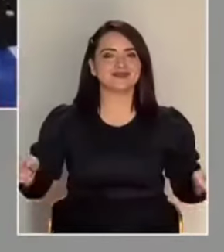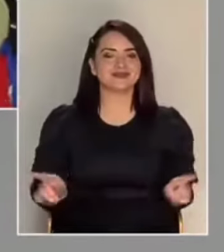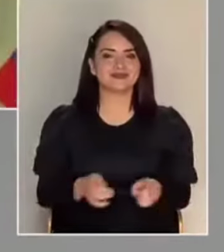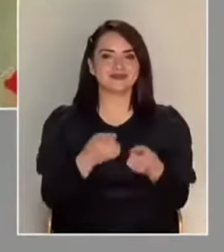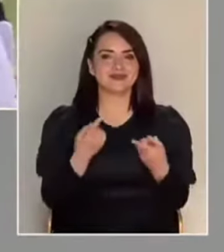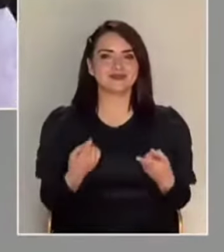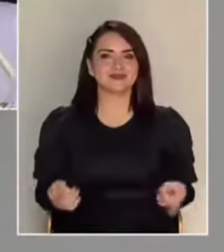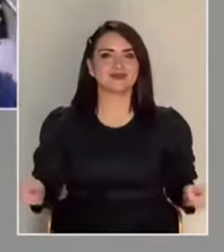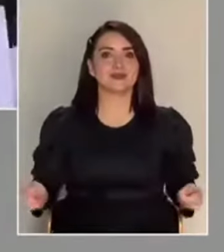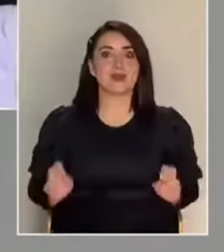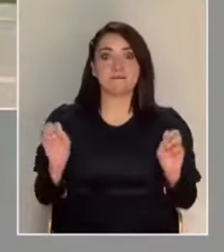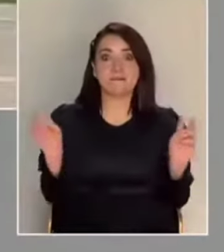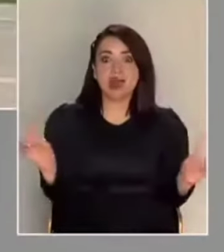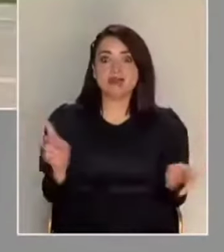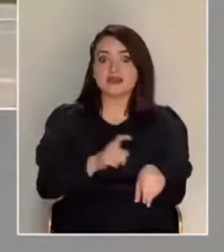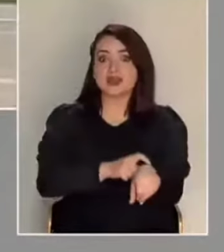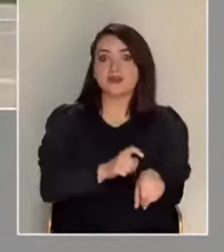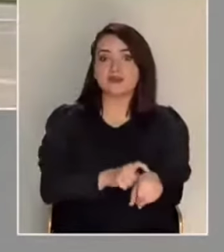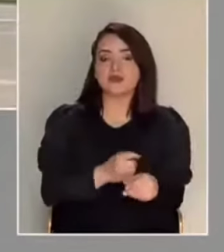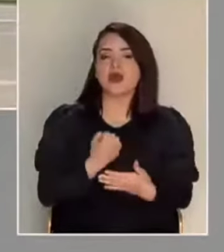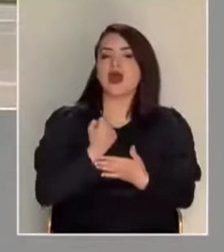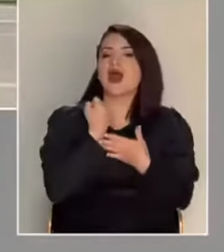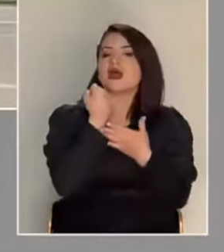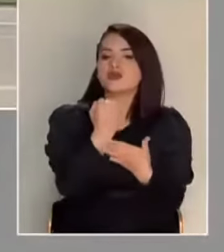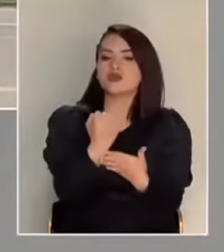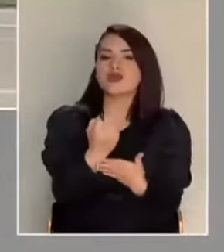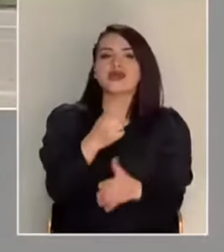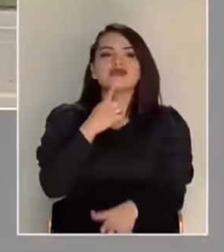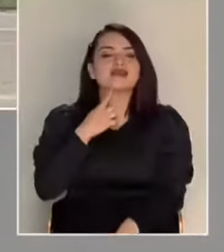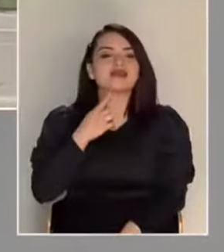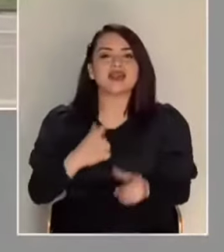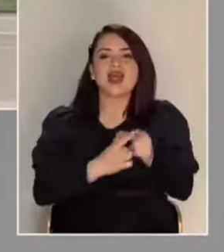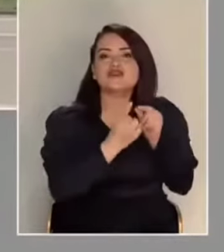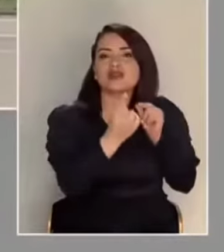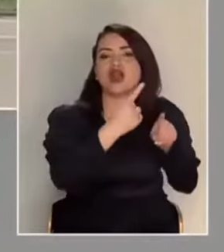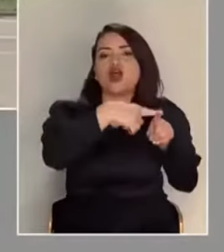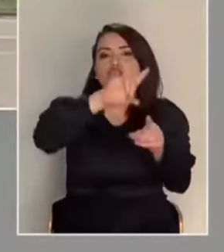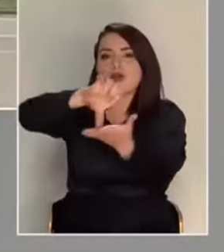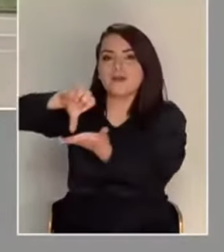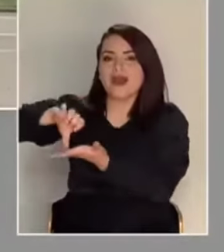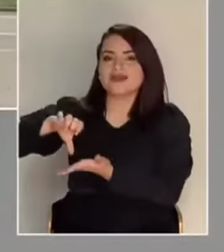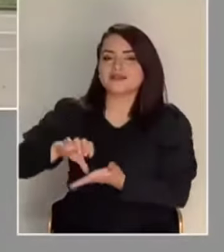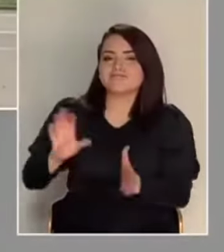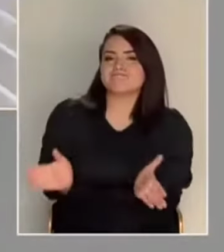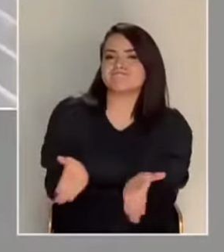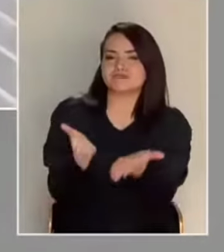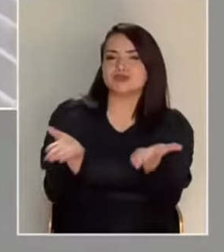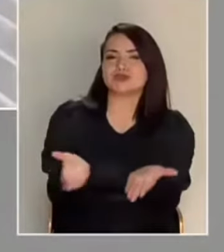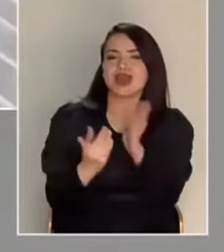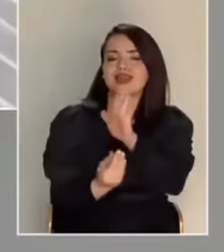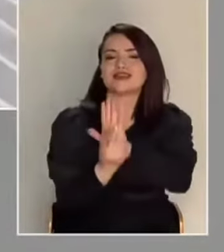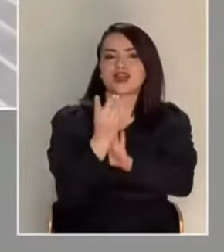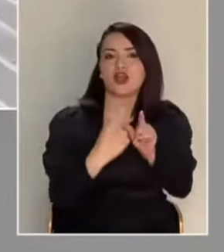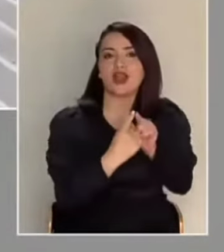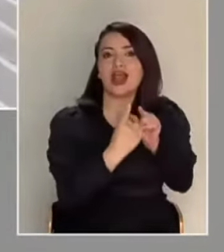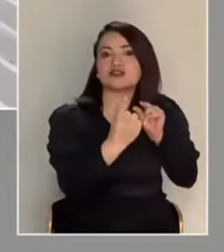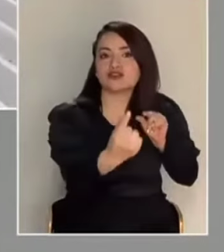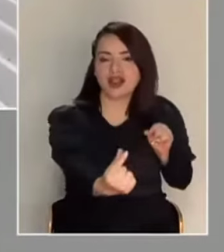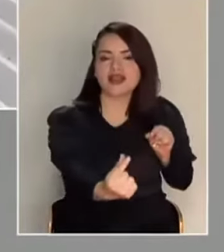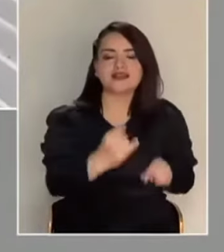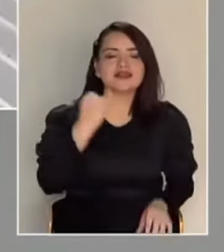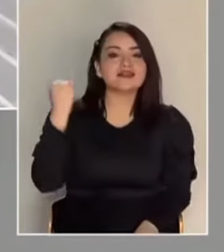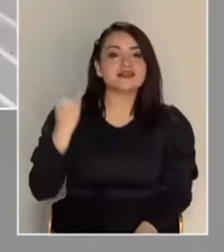En tiempo de paz contribuye a promover los intereses nacionales en el exterior, a impulsar el desarrollo nacional y